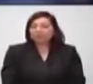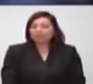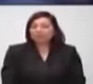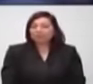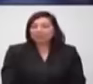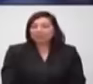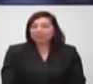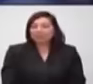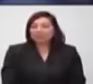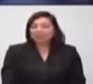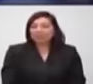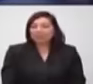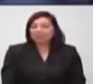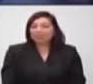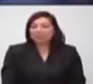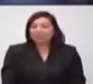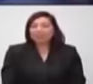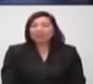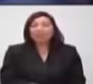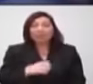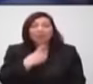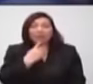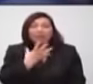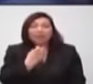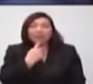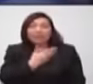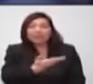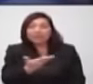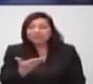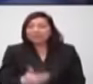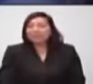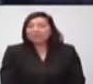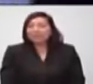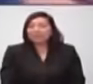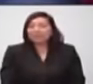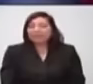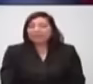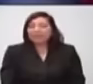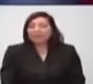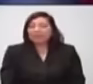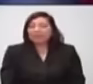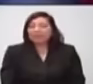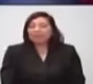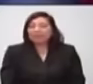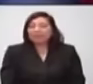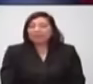Solamente quiero referirme, presidente, a hacer un par de preguntas